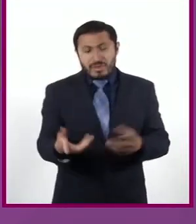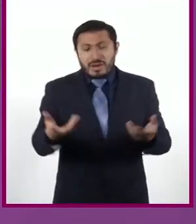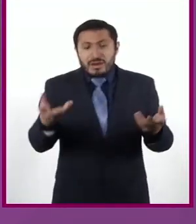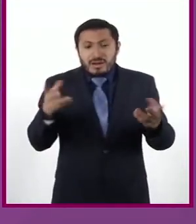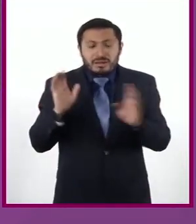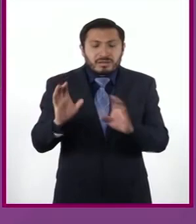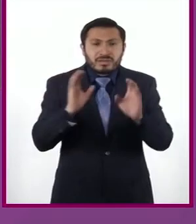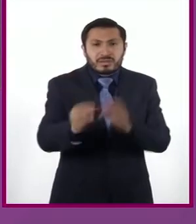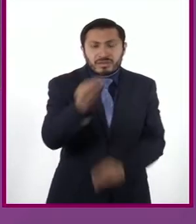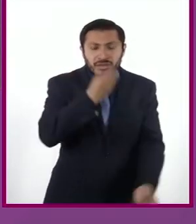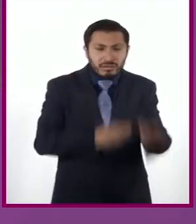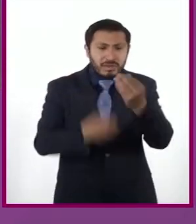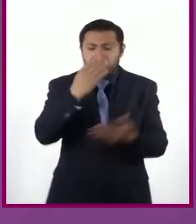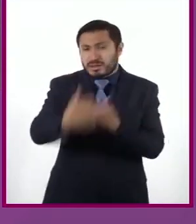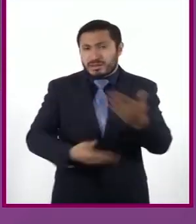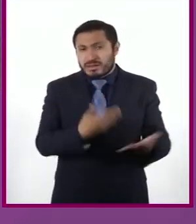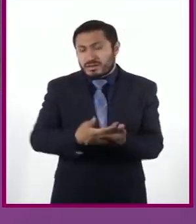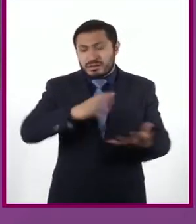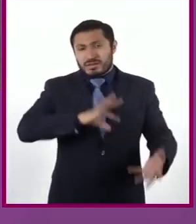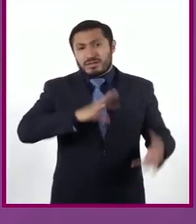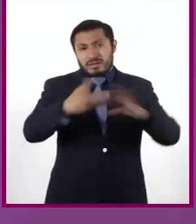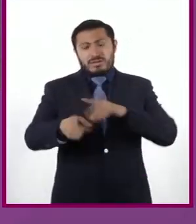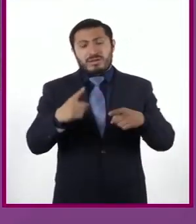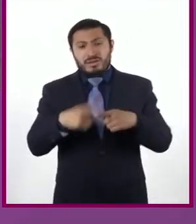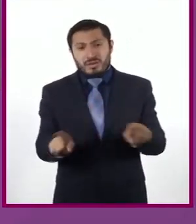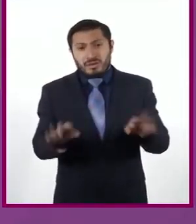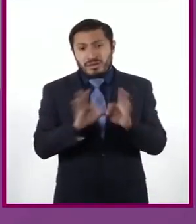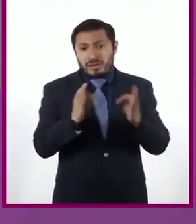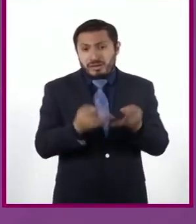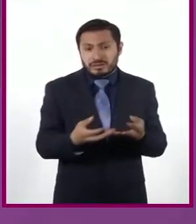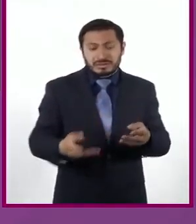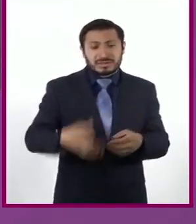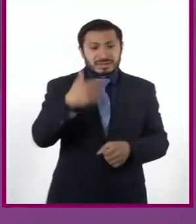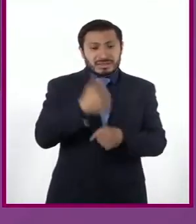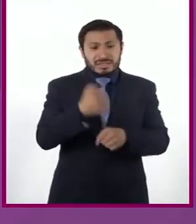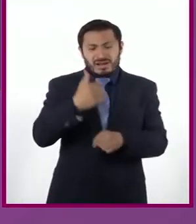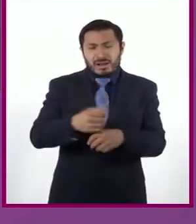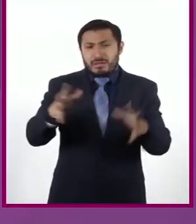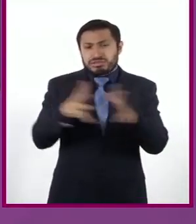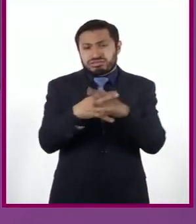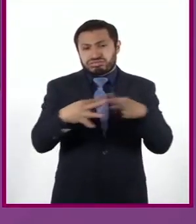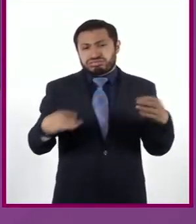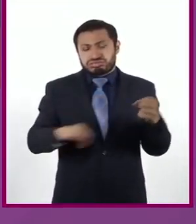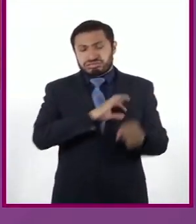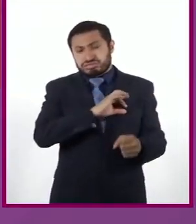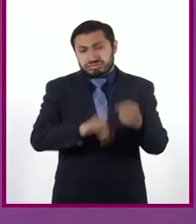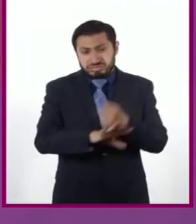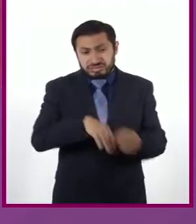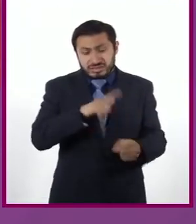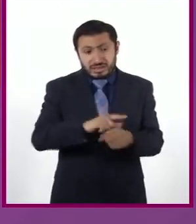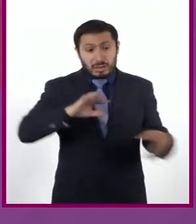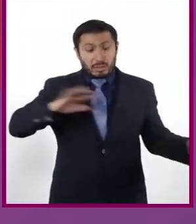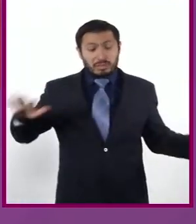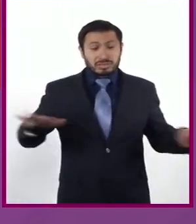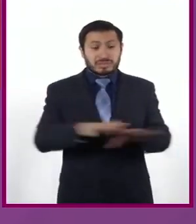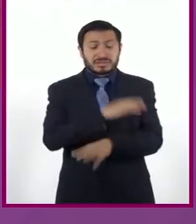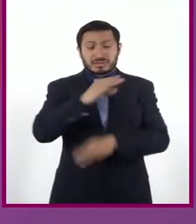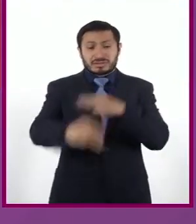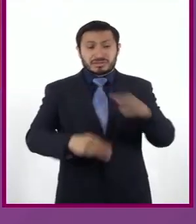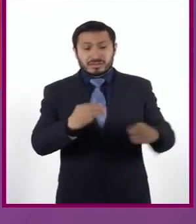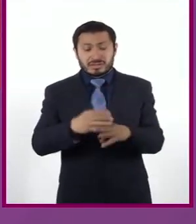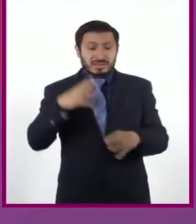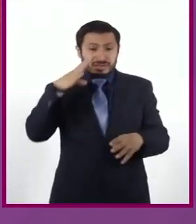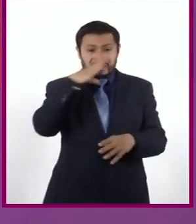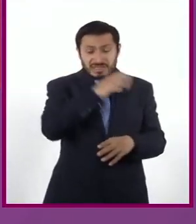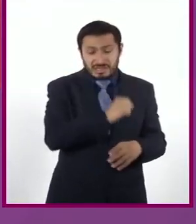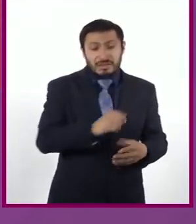y servicios ambientales en un ambiente de la sexta gran extinción de las especies y el cambio climático global. La nación debe